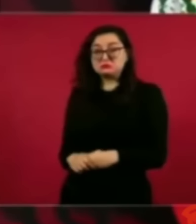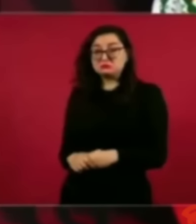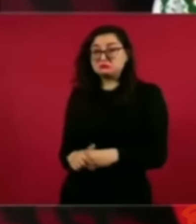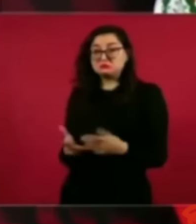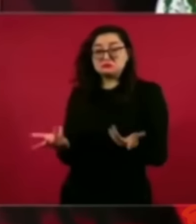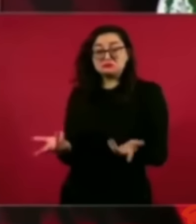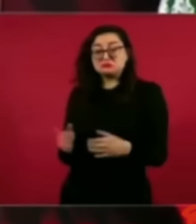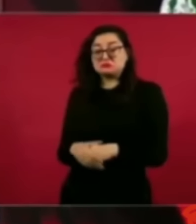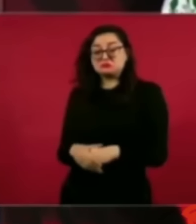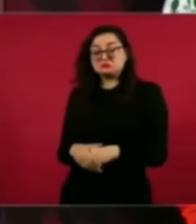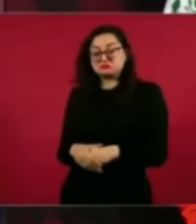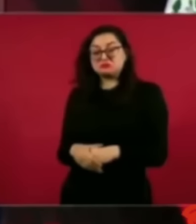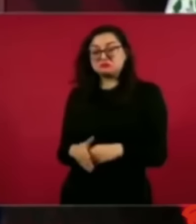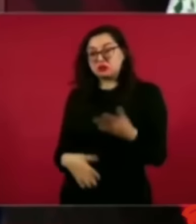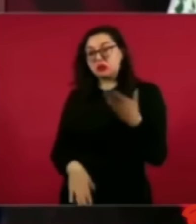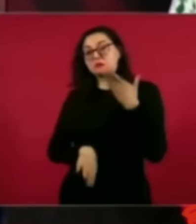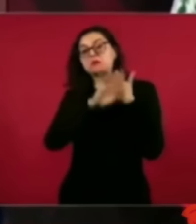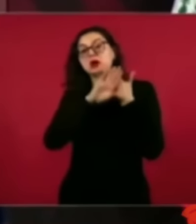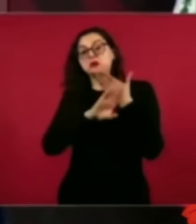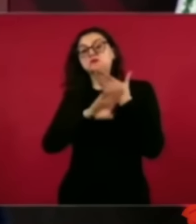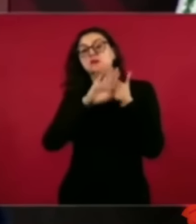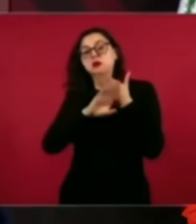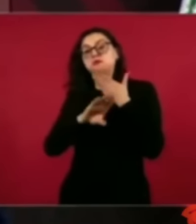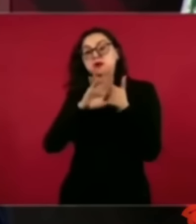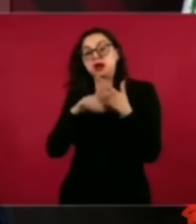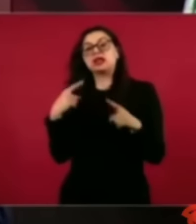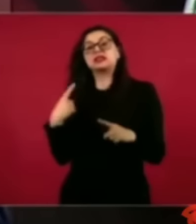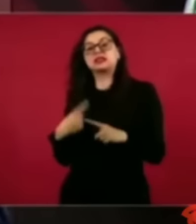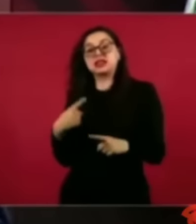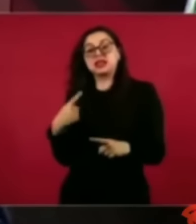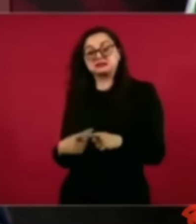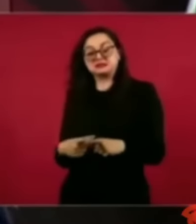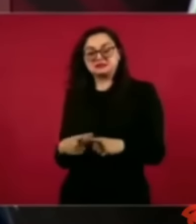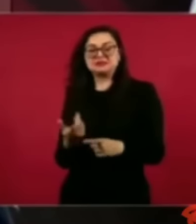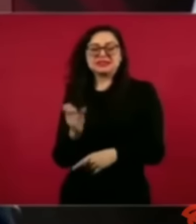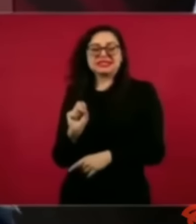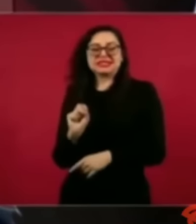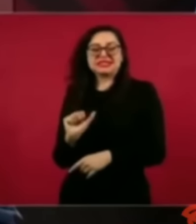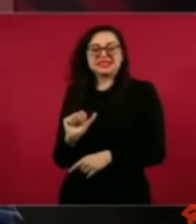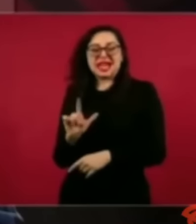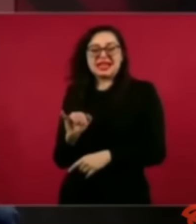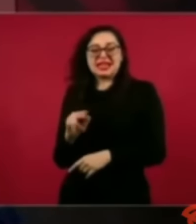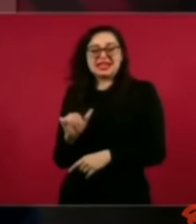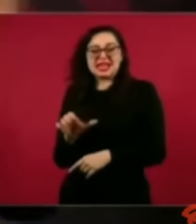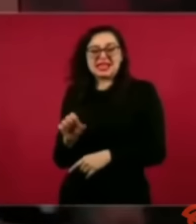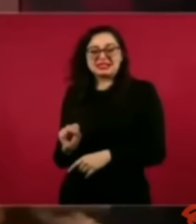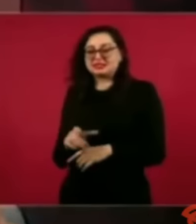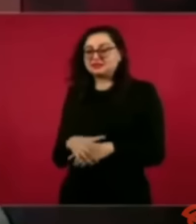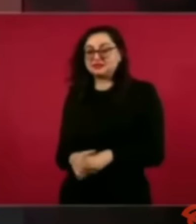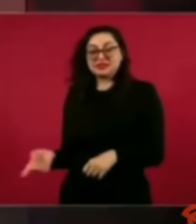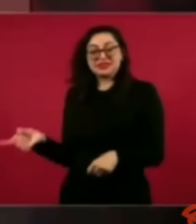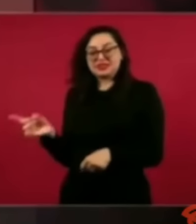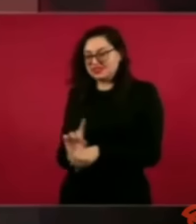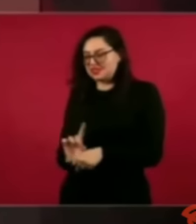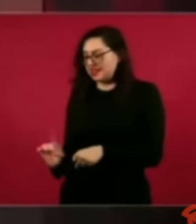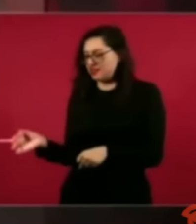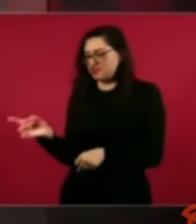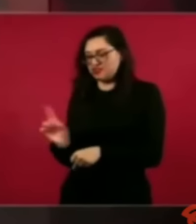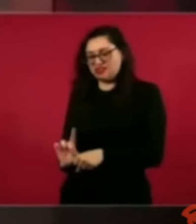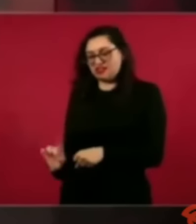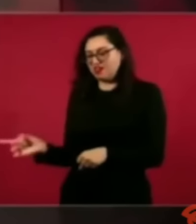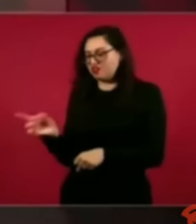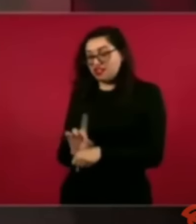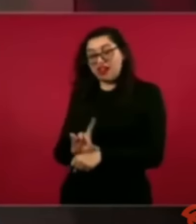el gobierno de Salinas, día y noche. iba yo